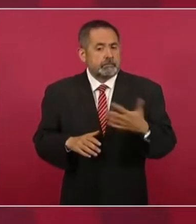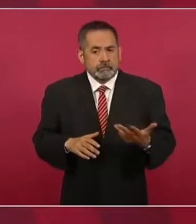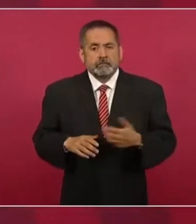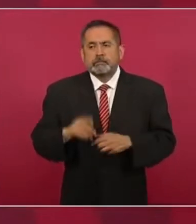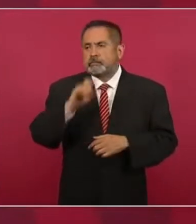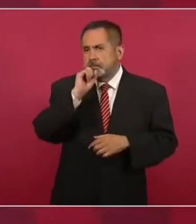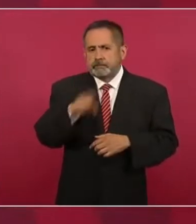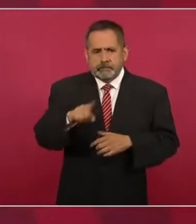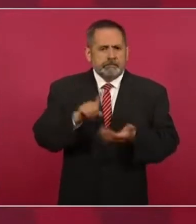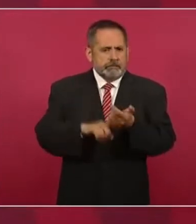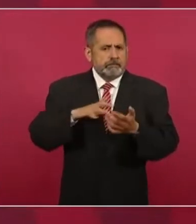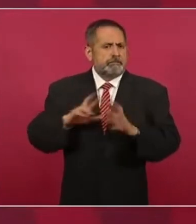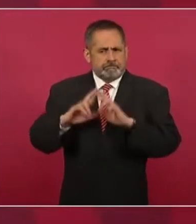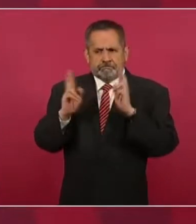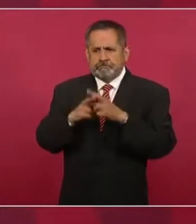tenemos también reunión